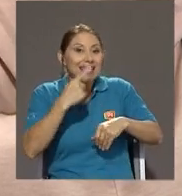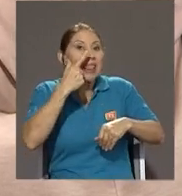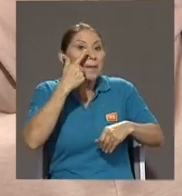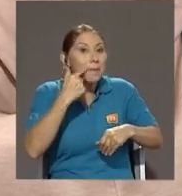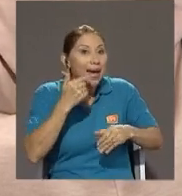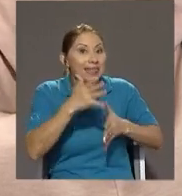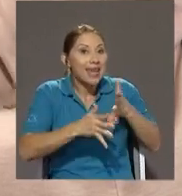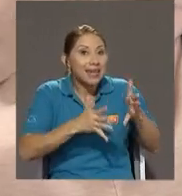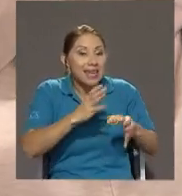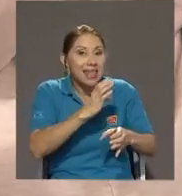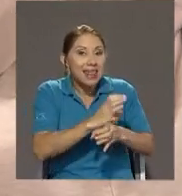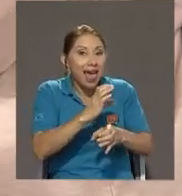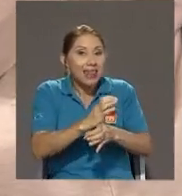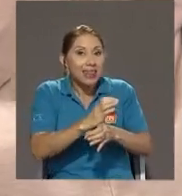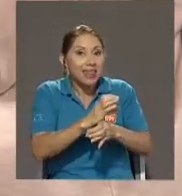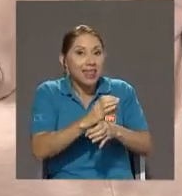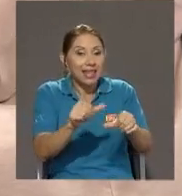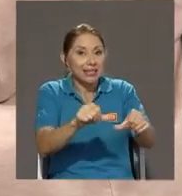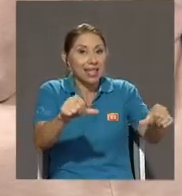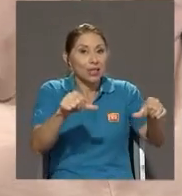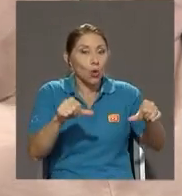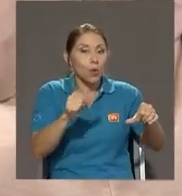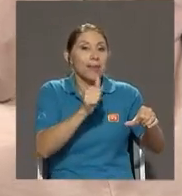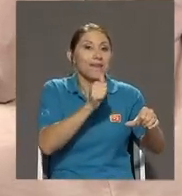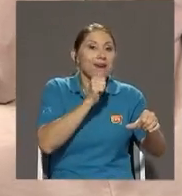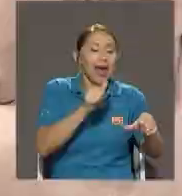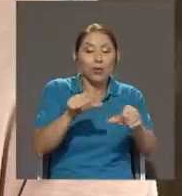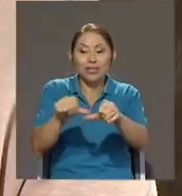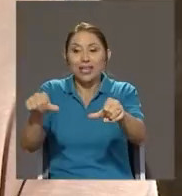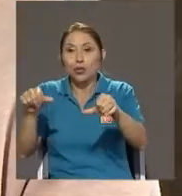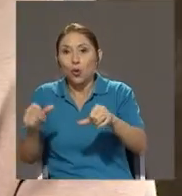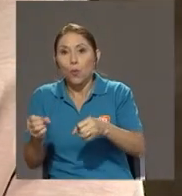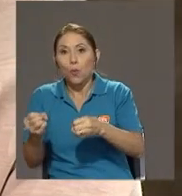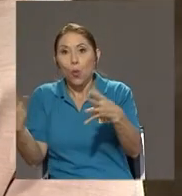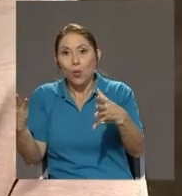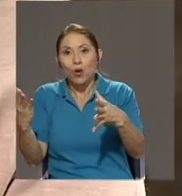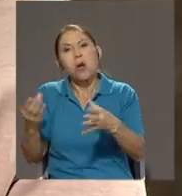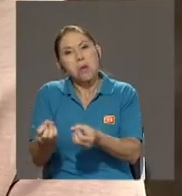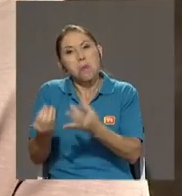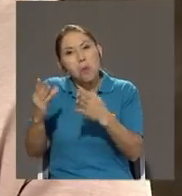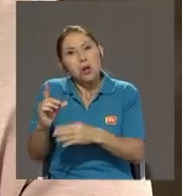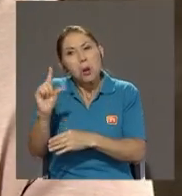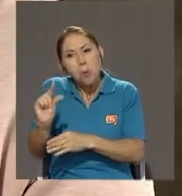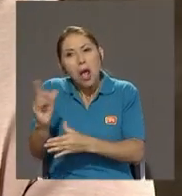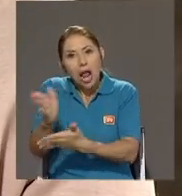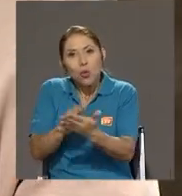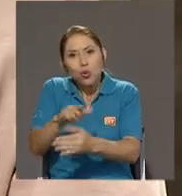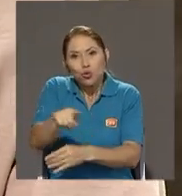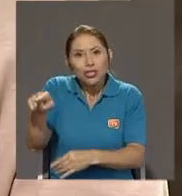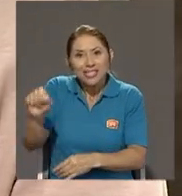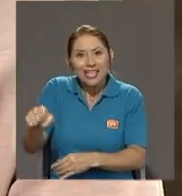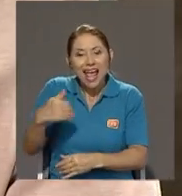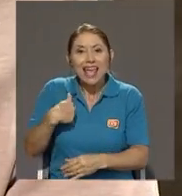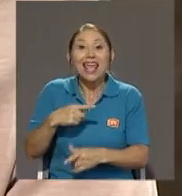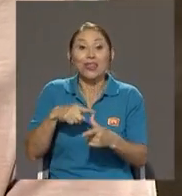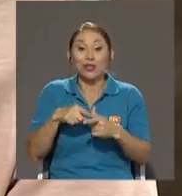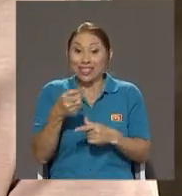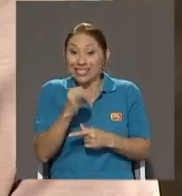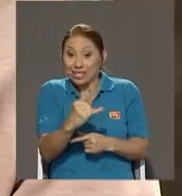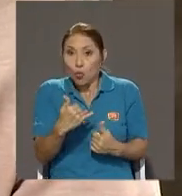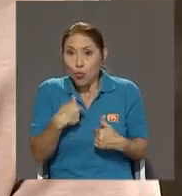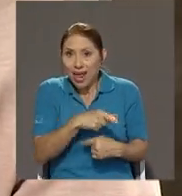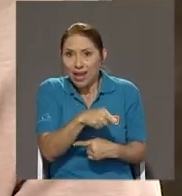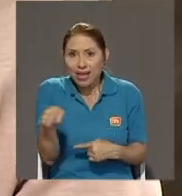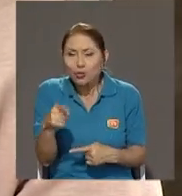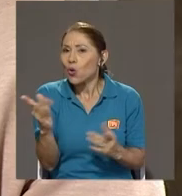privado y público, porque solo en ciertos sectores hay del sector público, no habría esa discriminación de entrada. Entonces, hay cosas